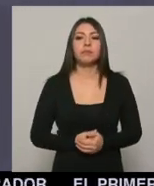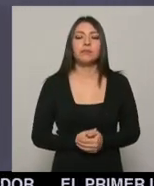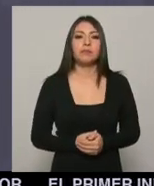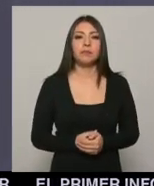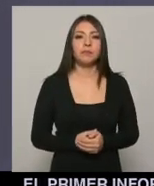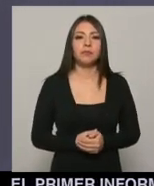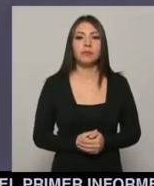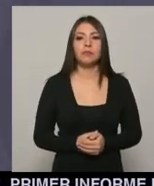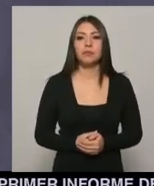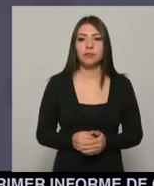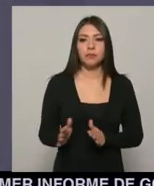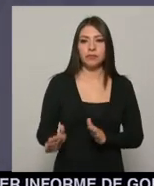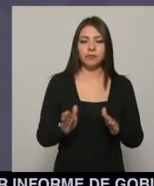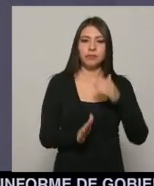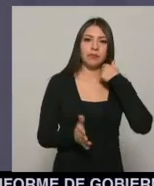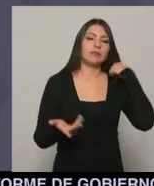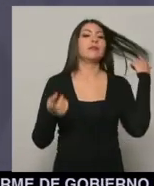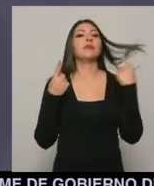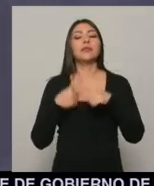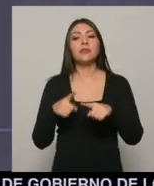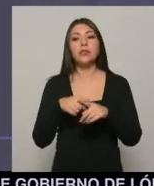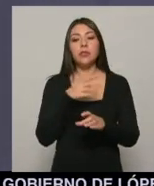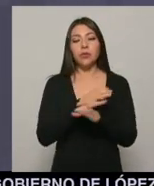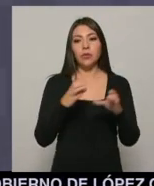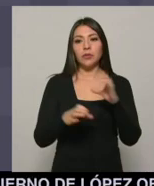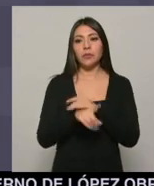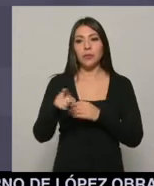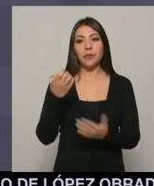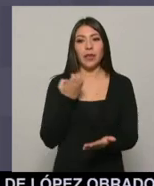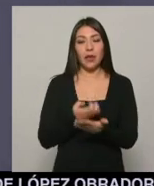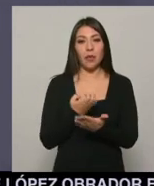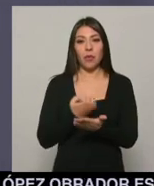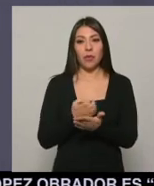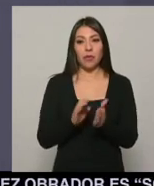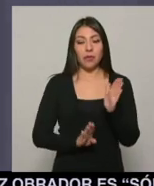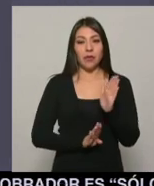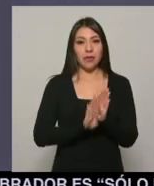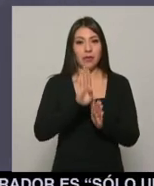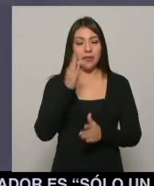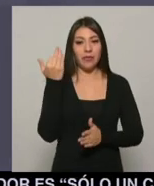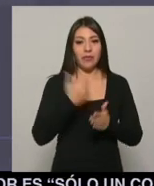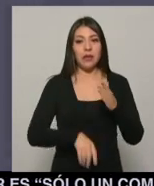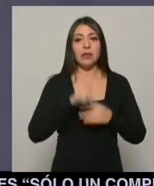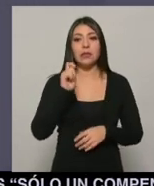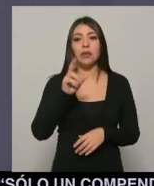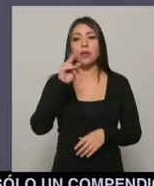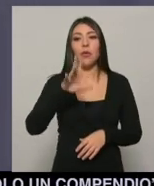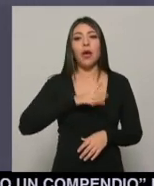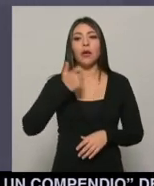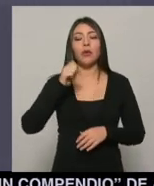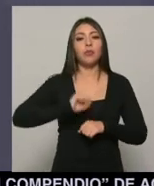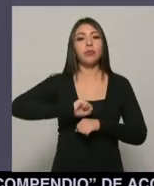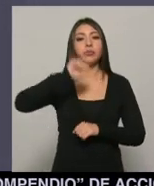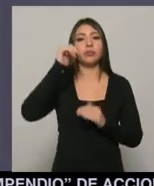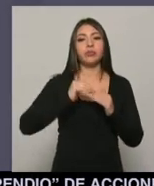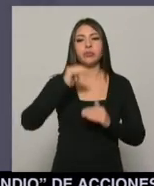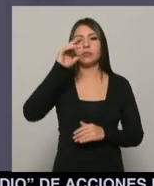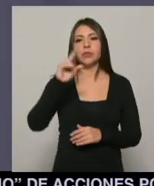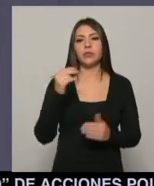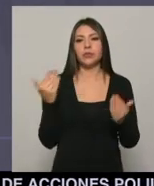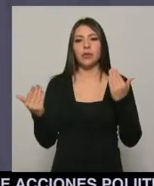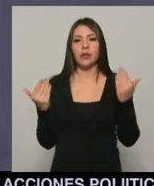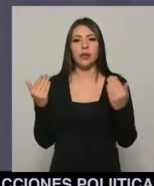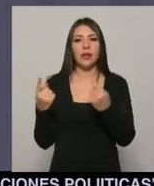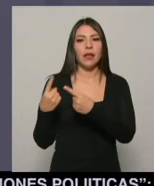Primero, la falta de crecimiento económico no siempre da como resultado que no haya inflación. Son elementos